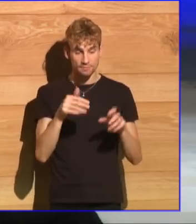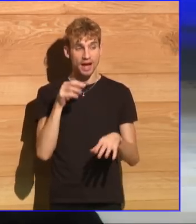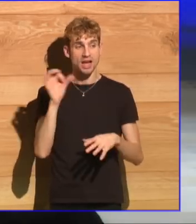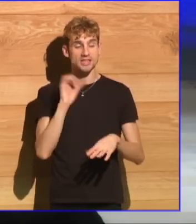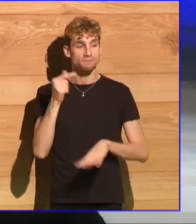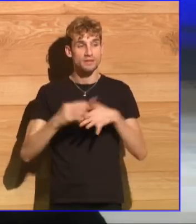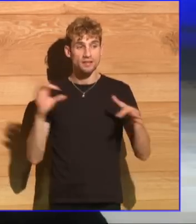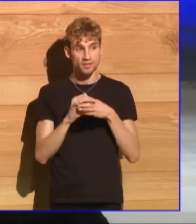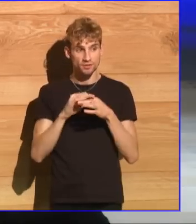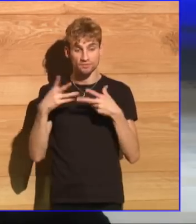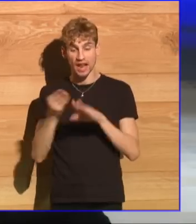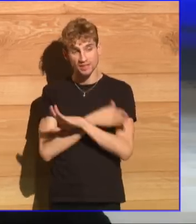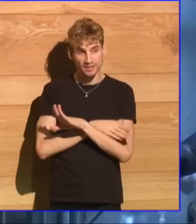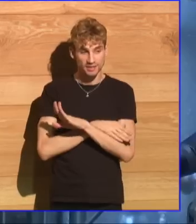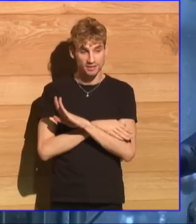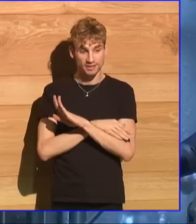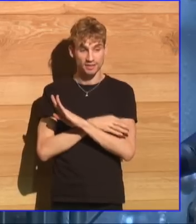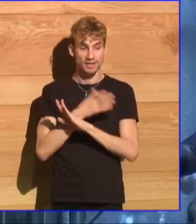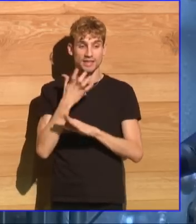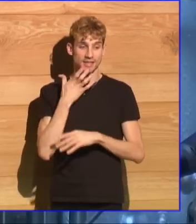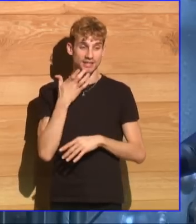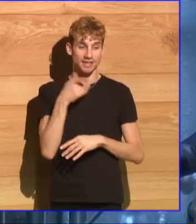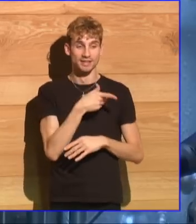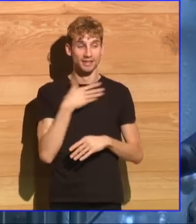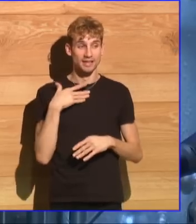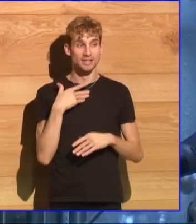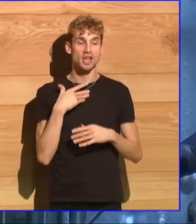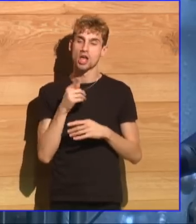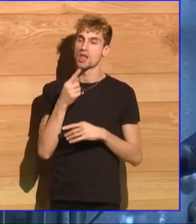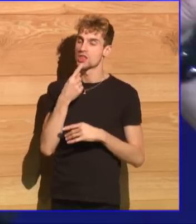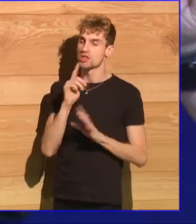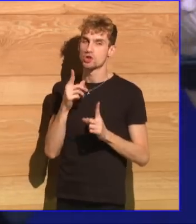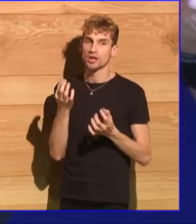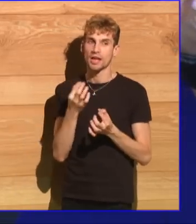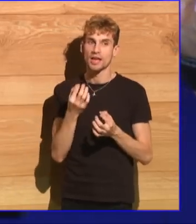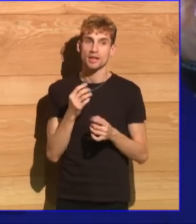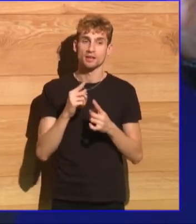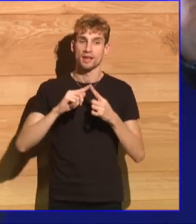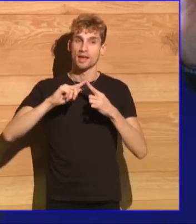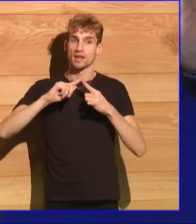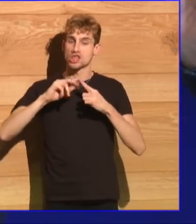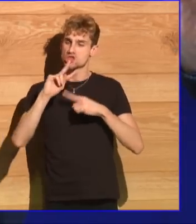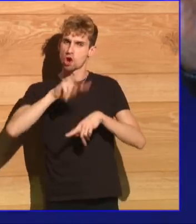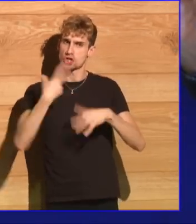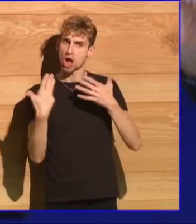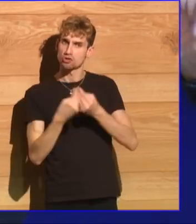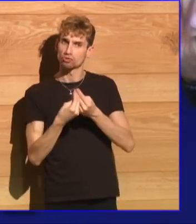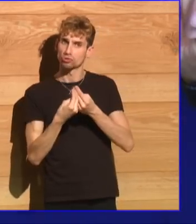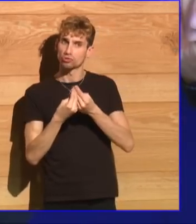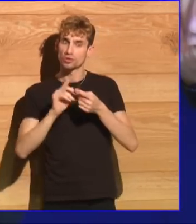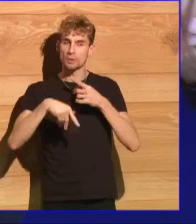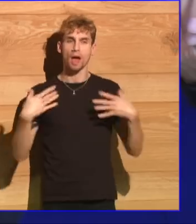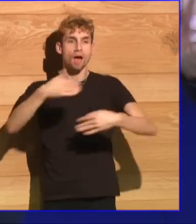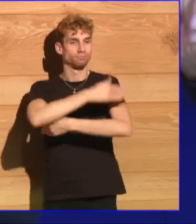Spielberg antes de irnos, si te parece. Solo decirte que después de estar con él 2 horas, Sí. nos dimos